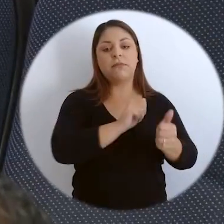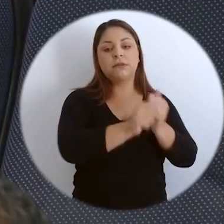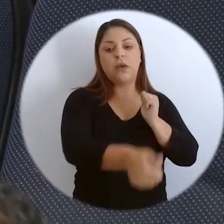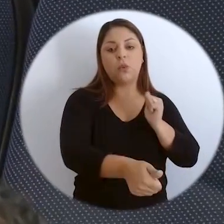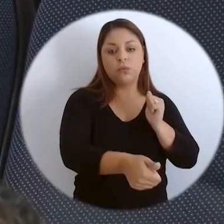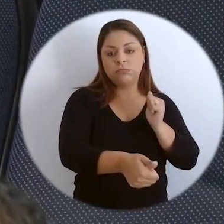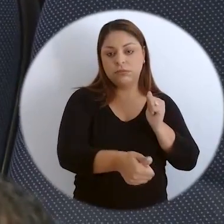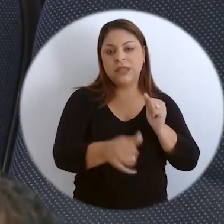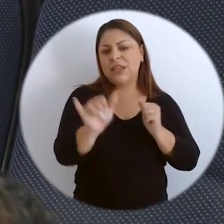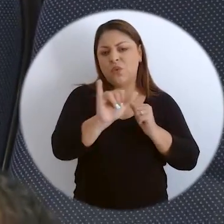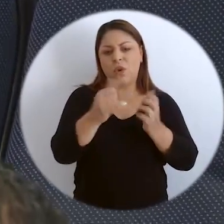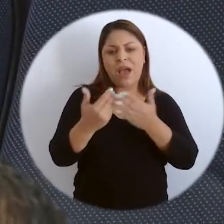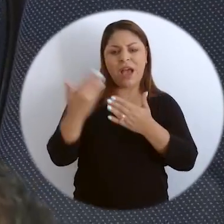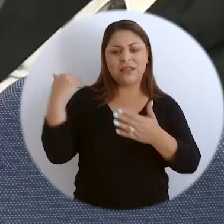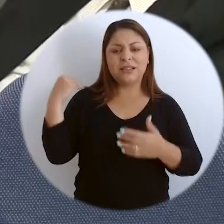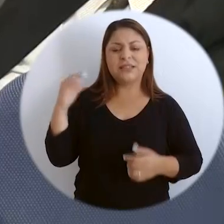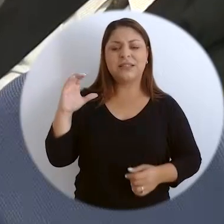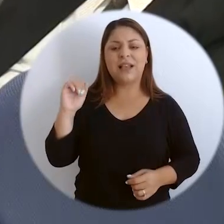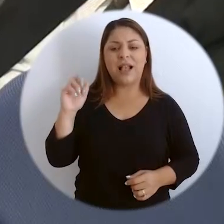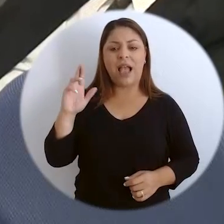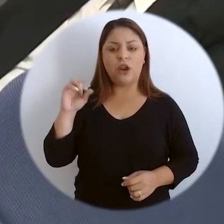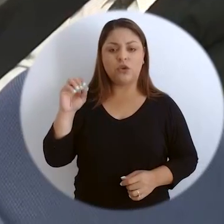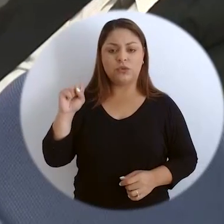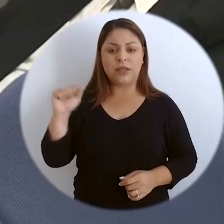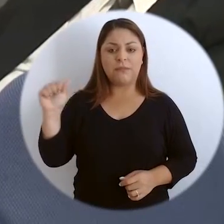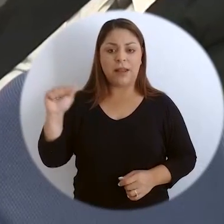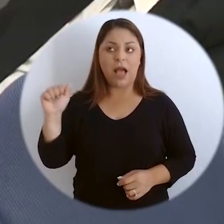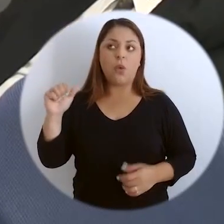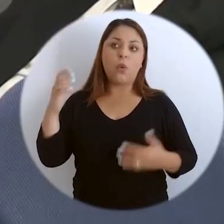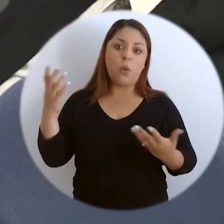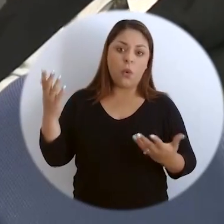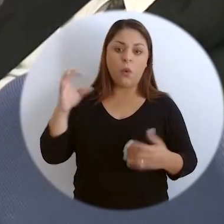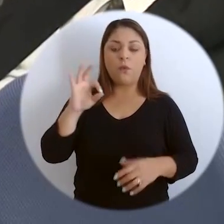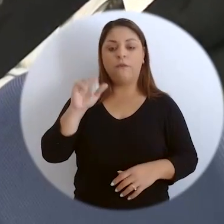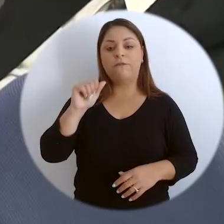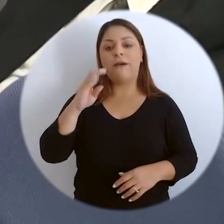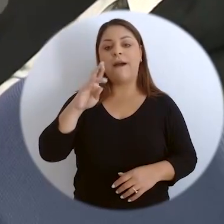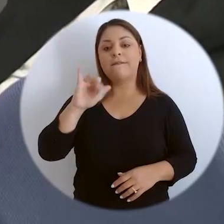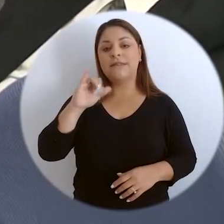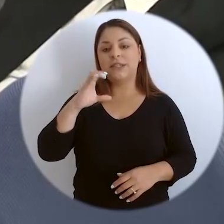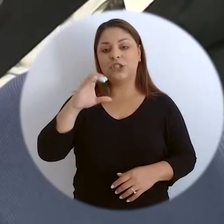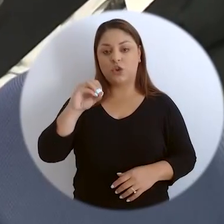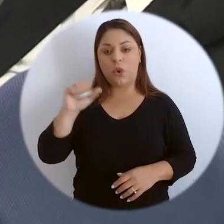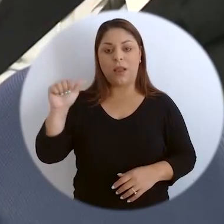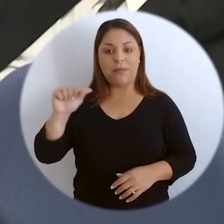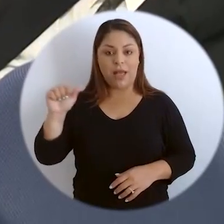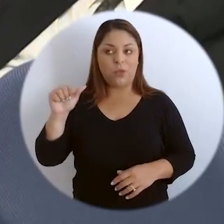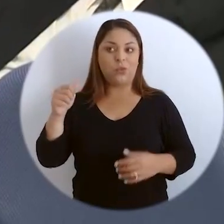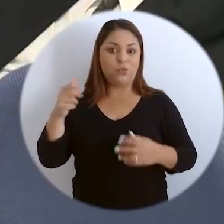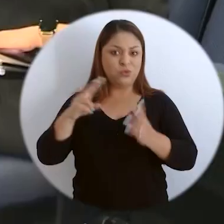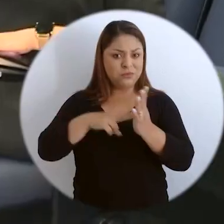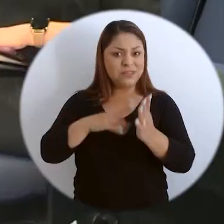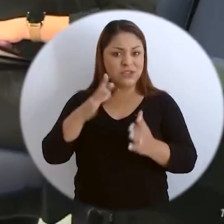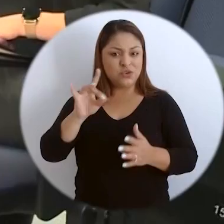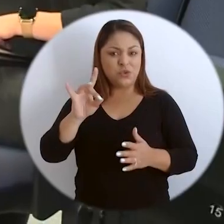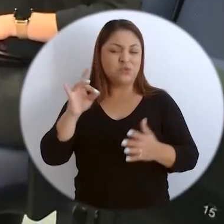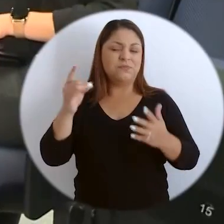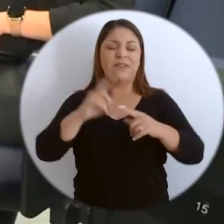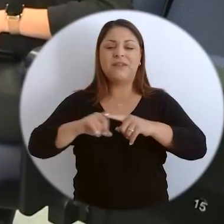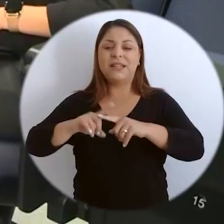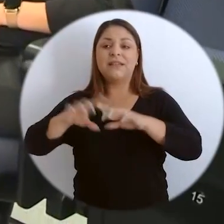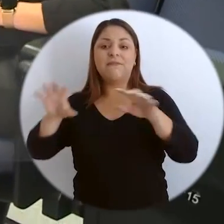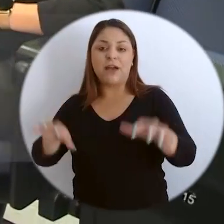a la fragmentación electoral, como se dice coloquialmente, las estrellas se confabulan y él logra pasar. En otro